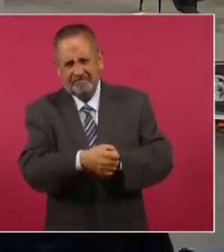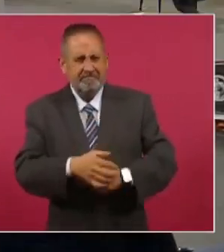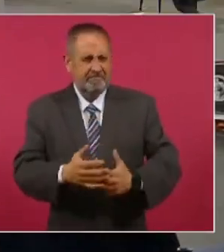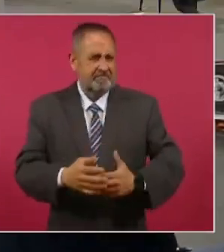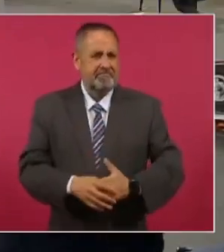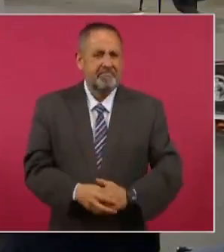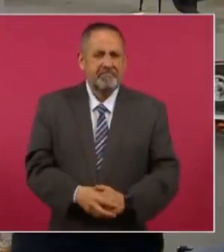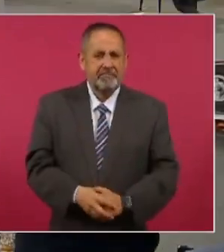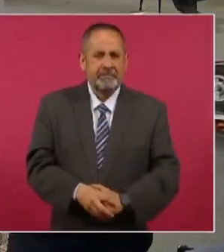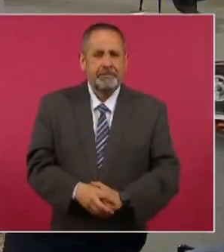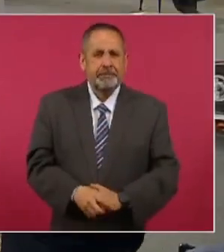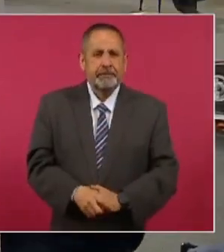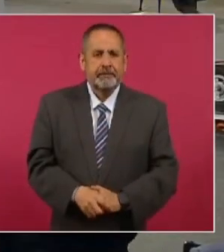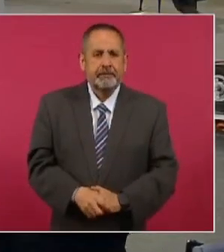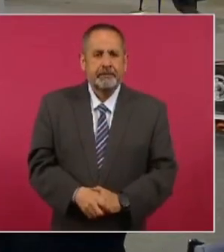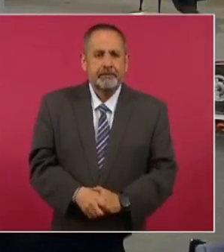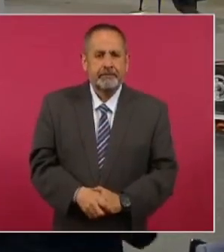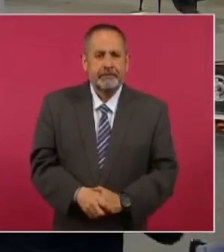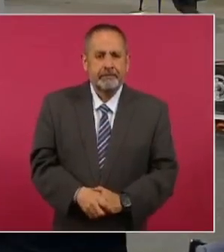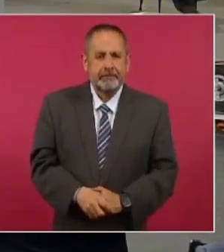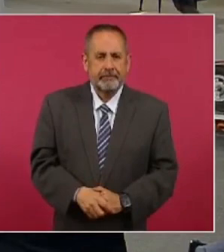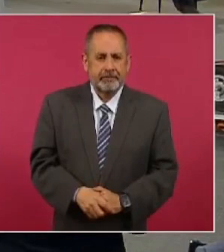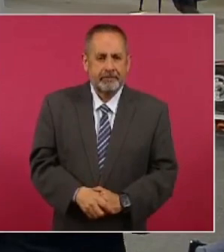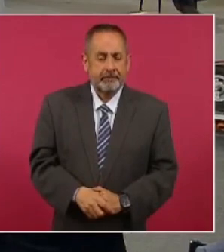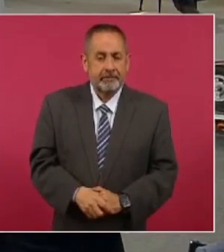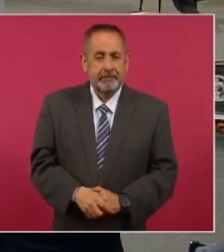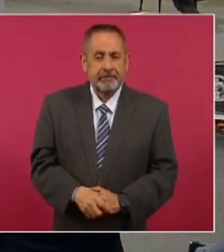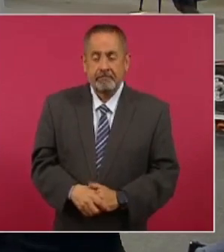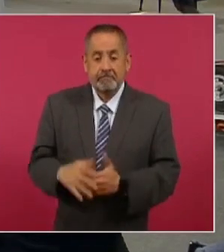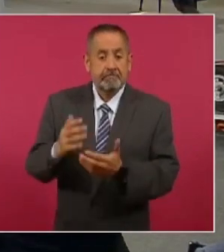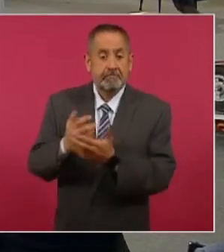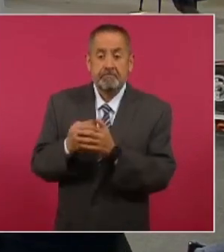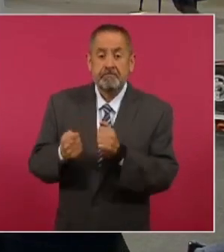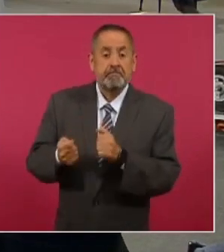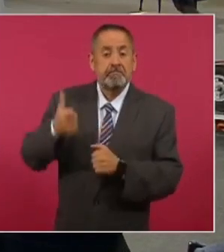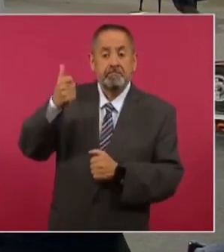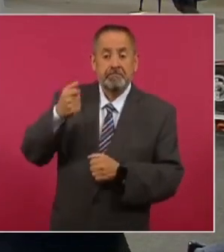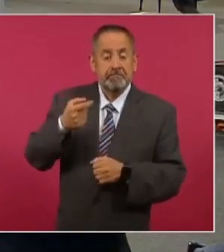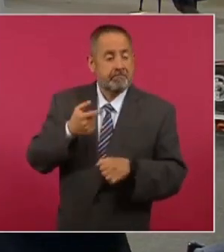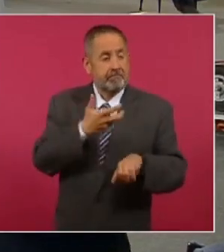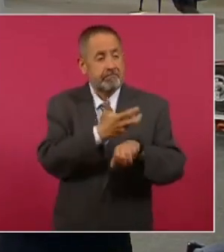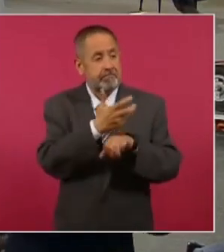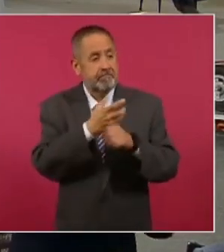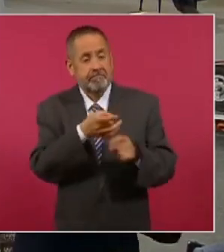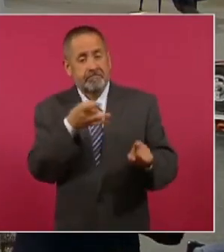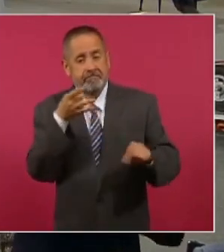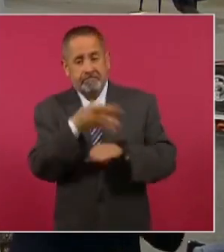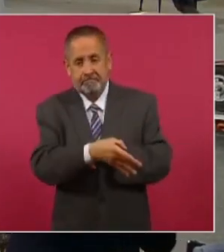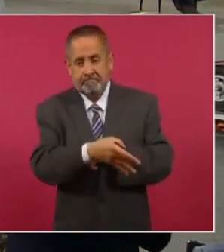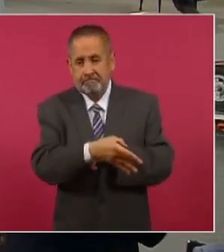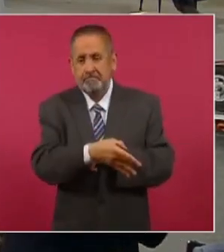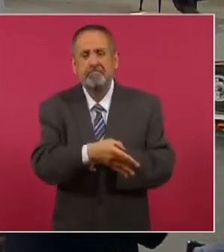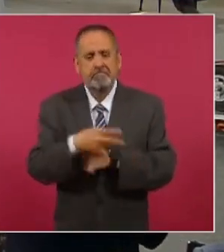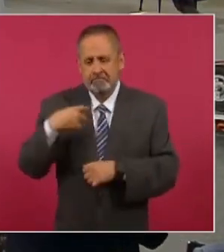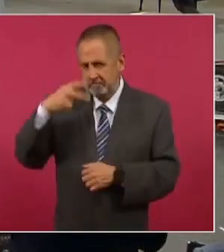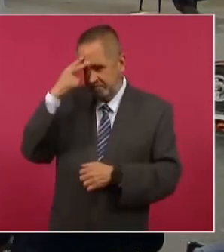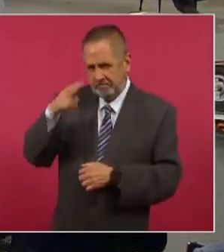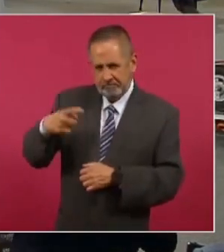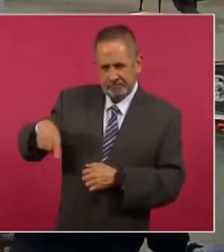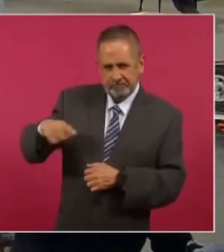perdieron en el inicio y ganan por primera vez ante el gran rival de los Estados Unidos definitivamente a los mexicanos